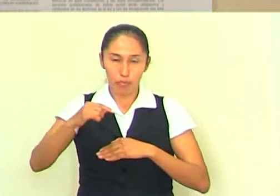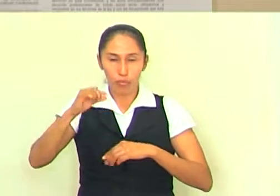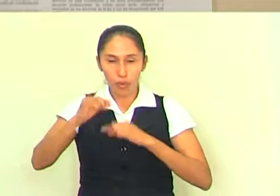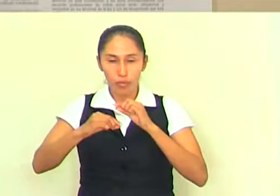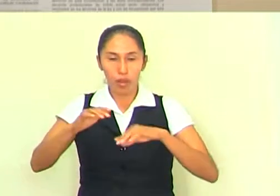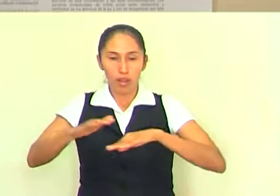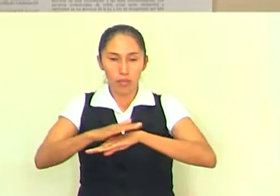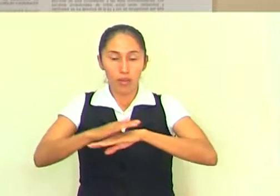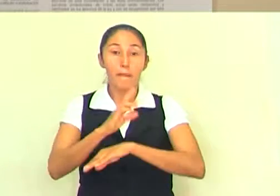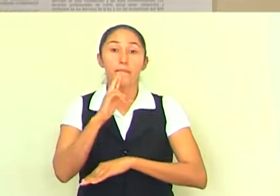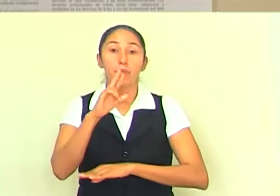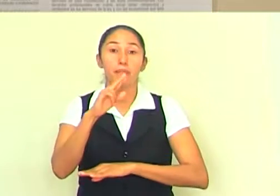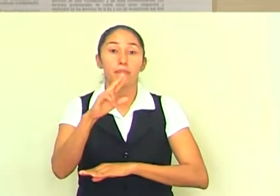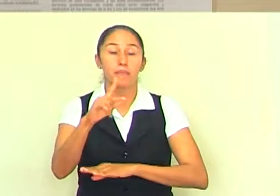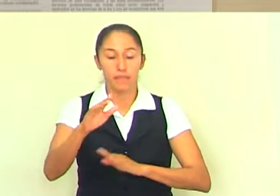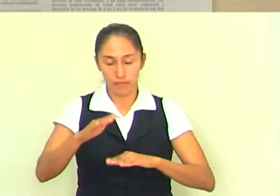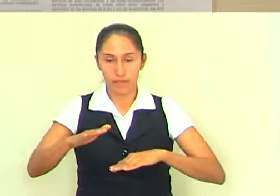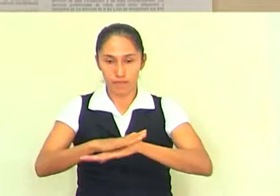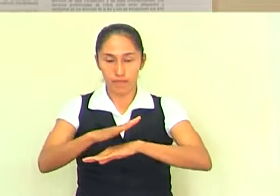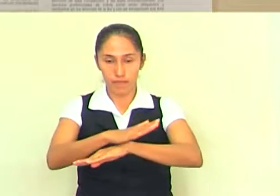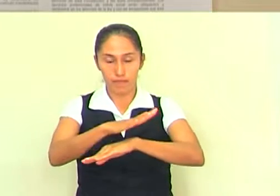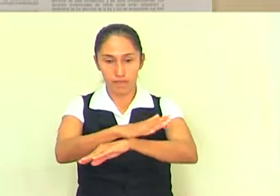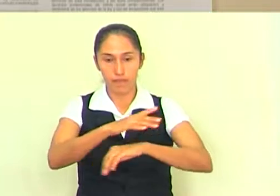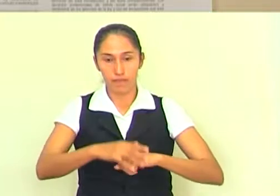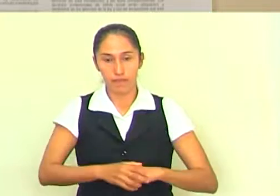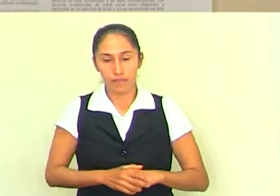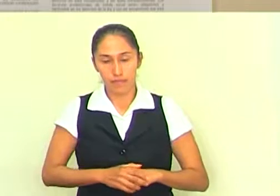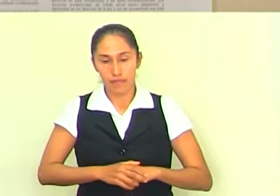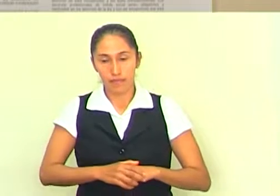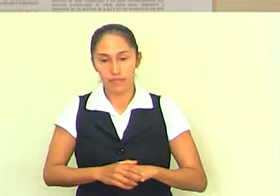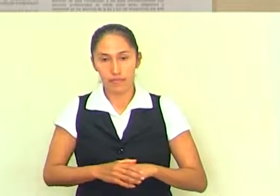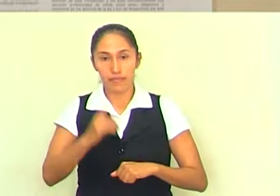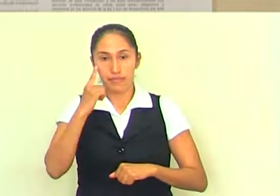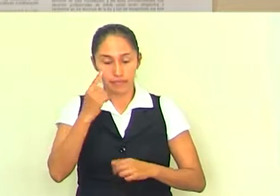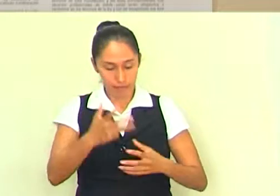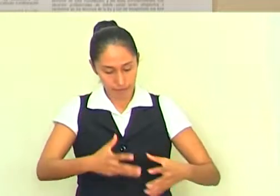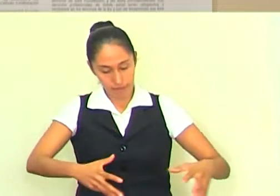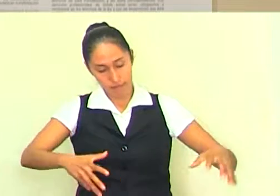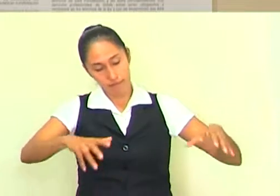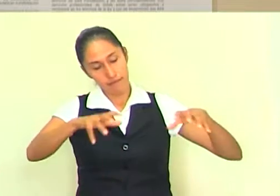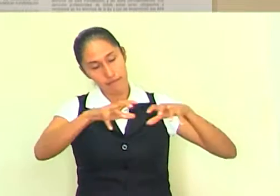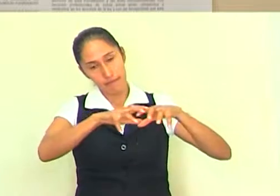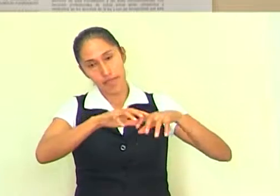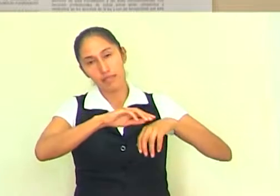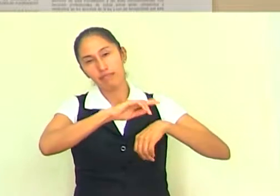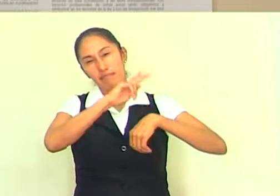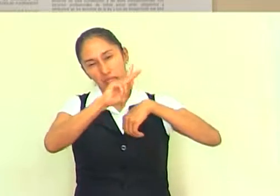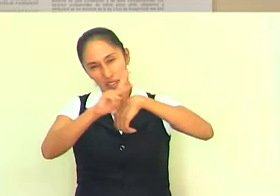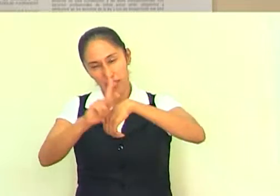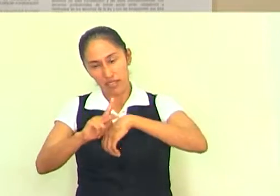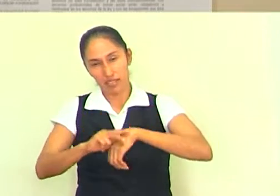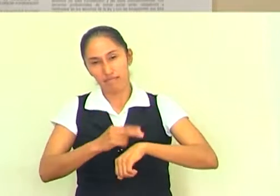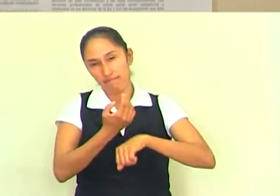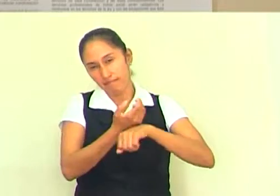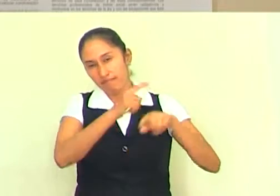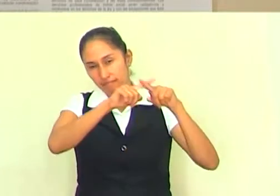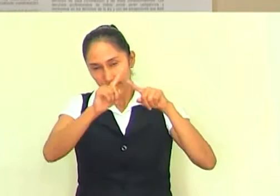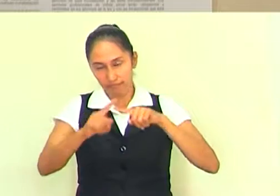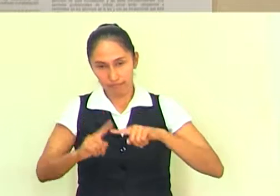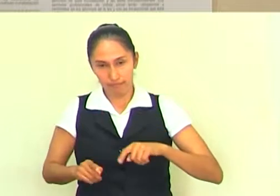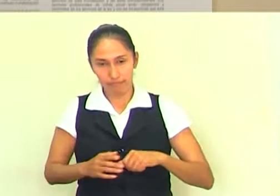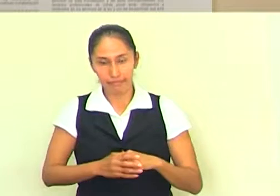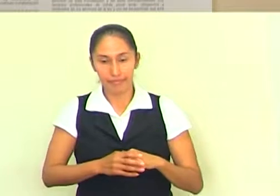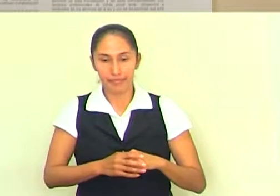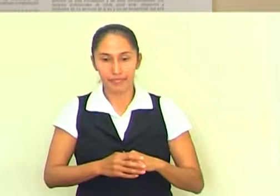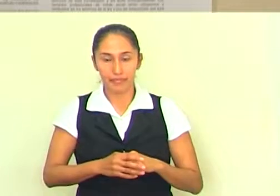sobre todo, que los diferentes estados del planeta, pues a medida que los van suscribiendo, pues también ha